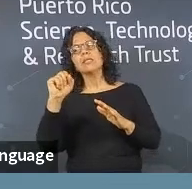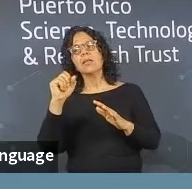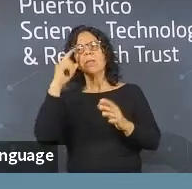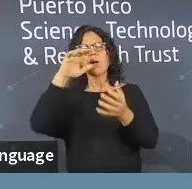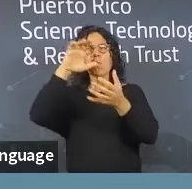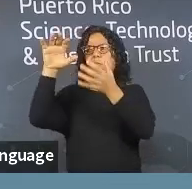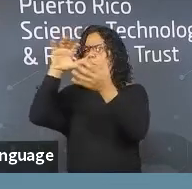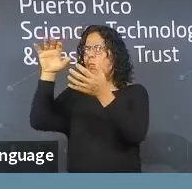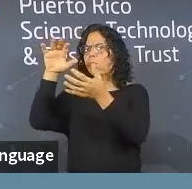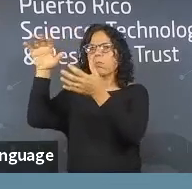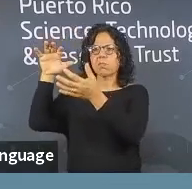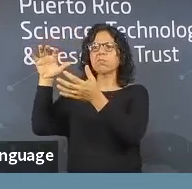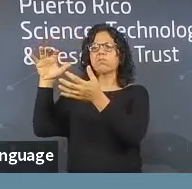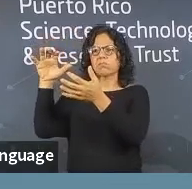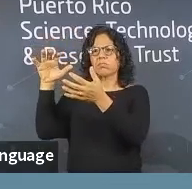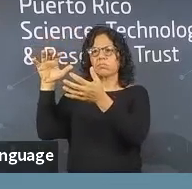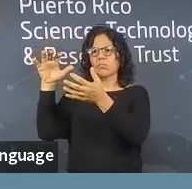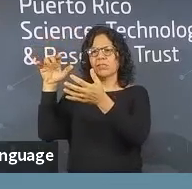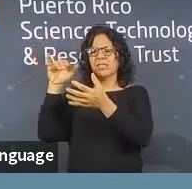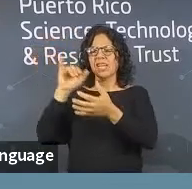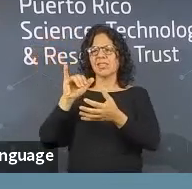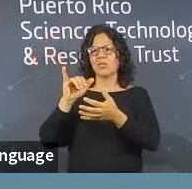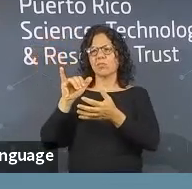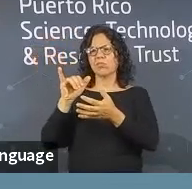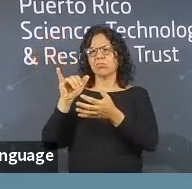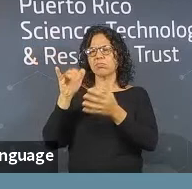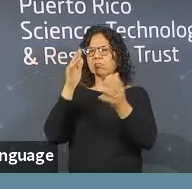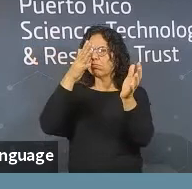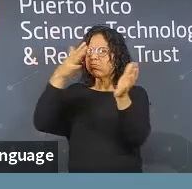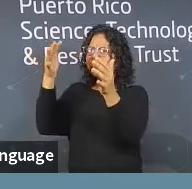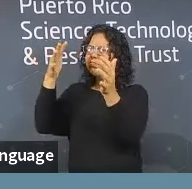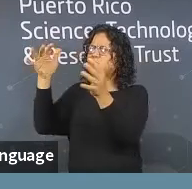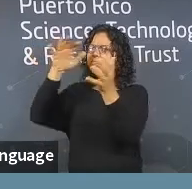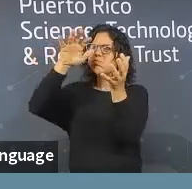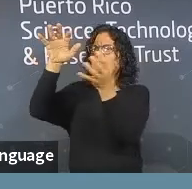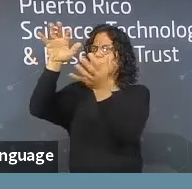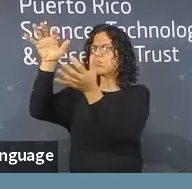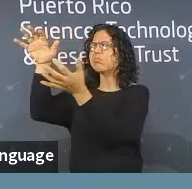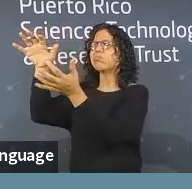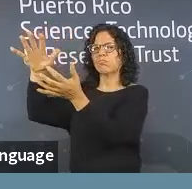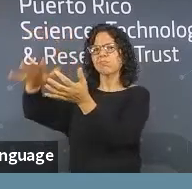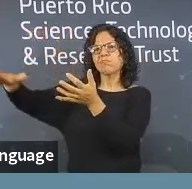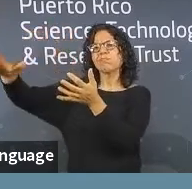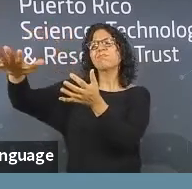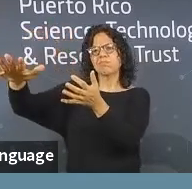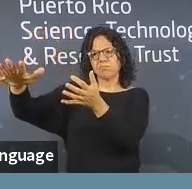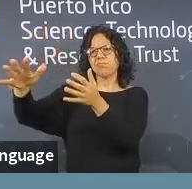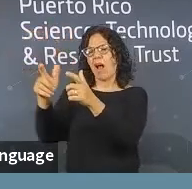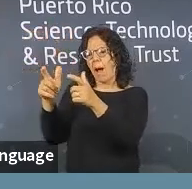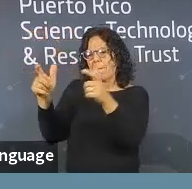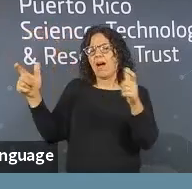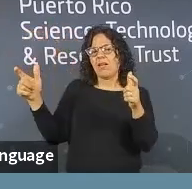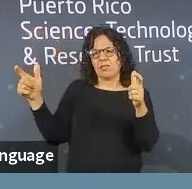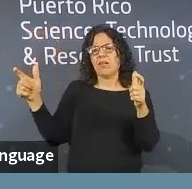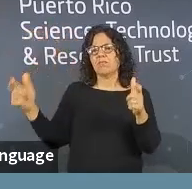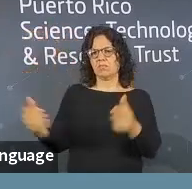viento que va a tratar de llevar estos herbicidas que son gota más grande a áreas que antes no